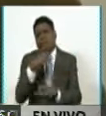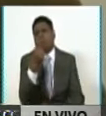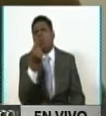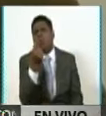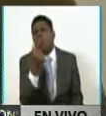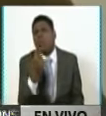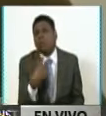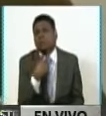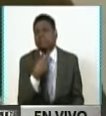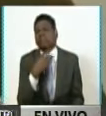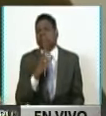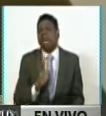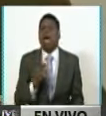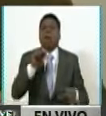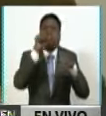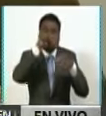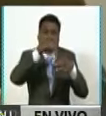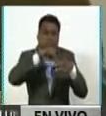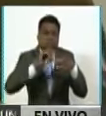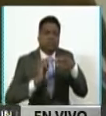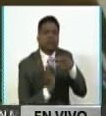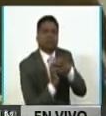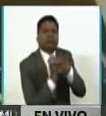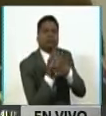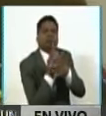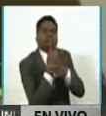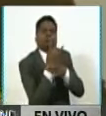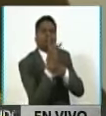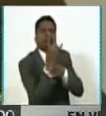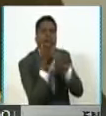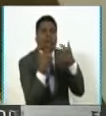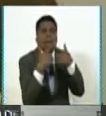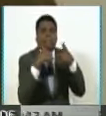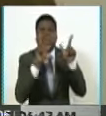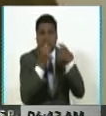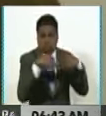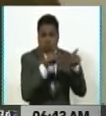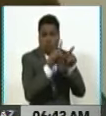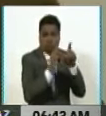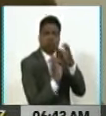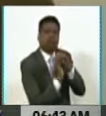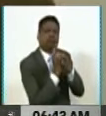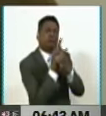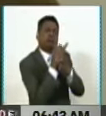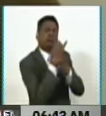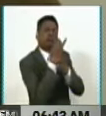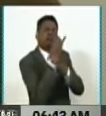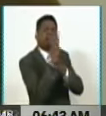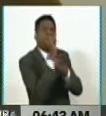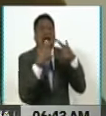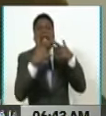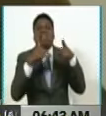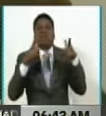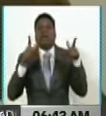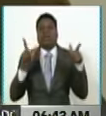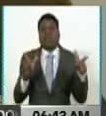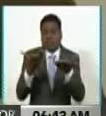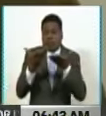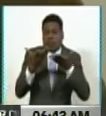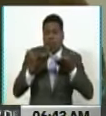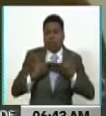para seguir sembrando esa semilla, ese germen de libertad, de independencia que nos dejaron nuestros libertadores, y